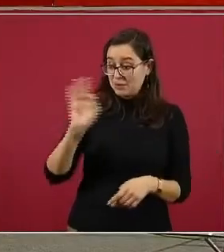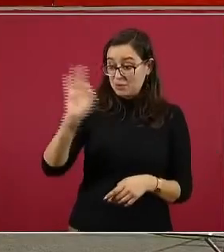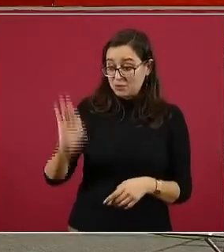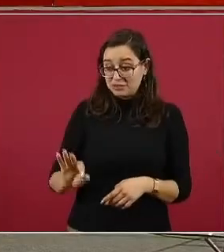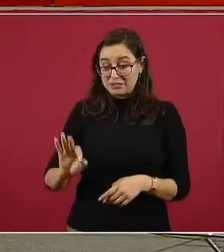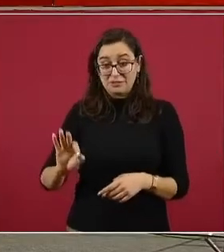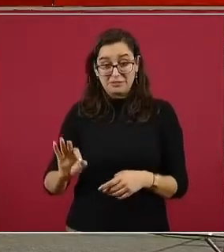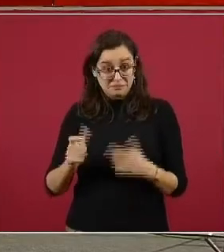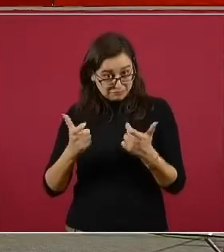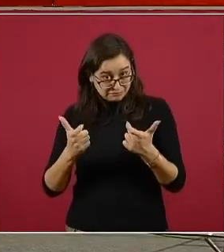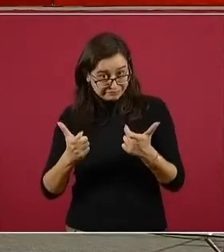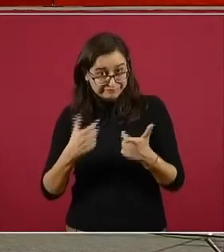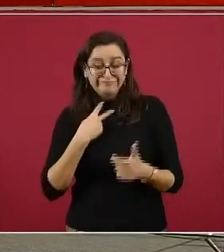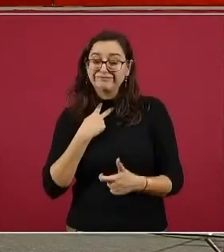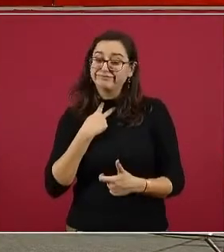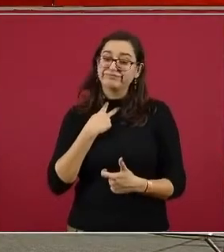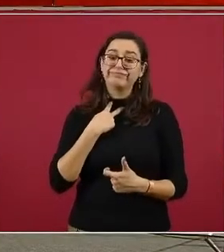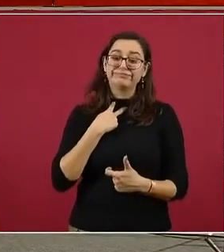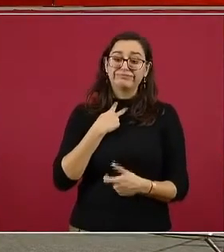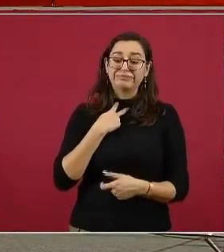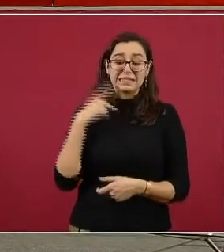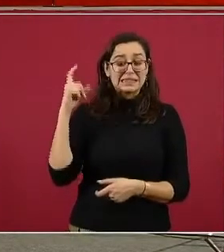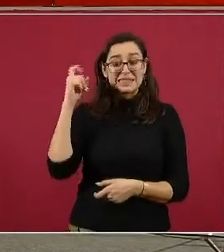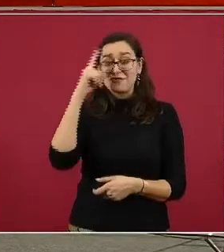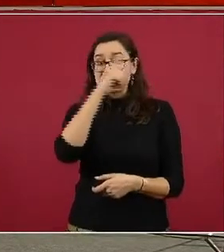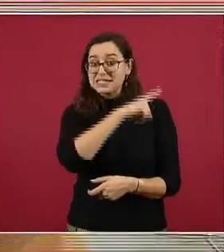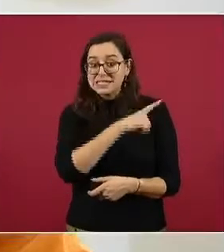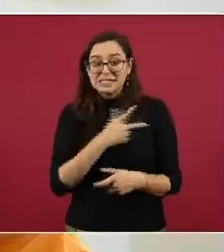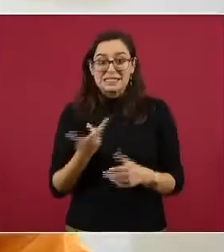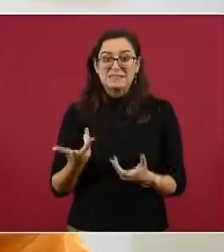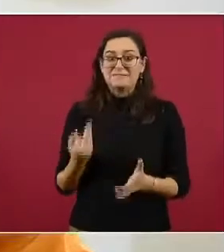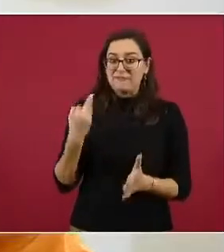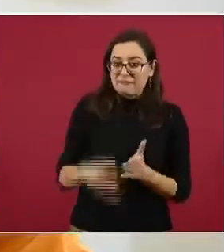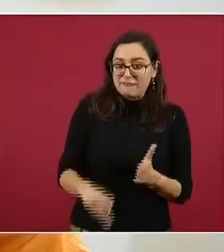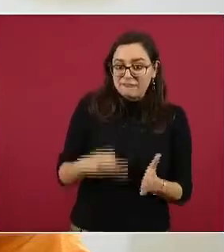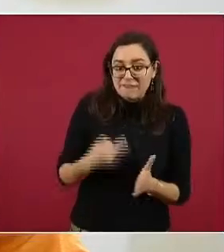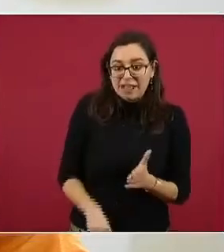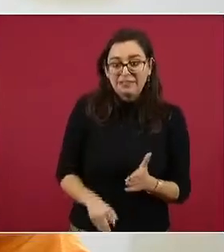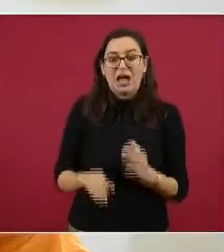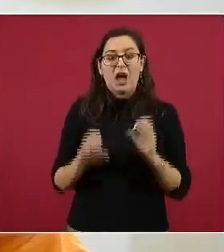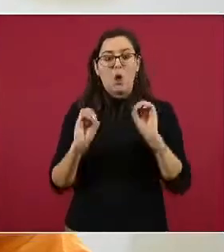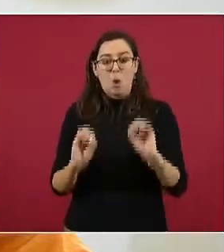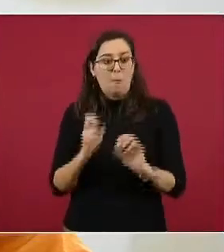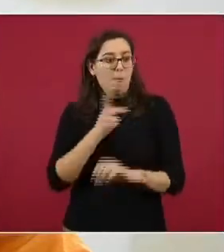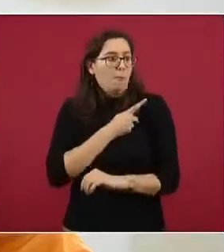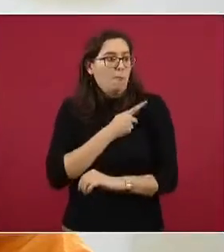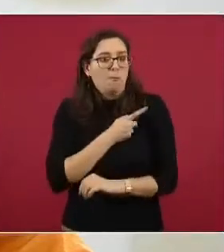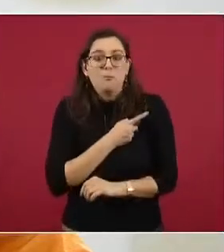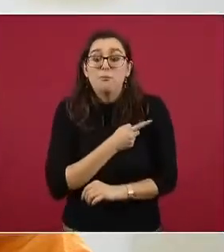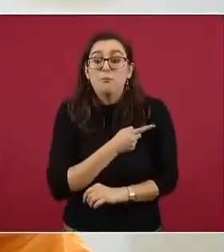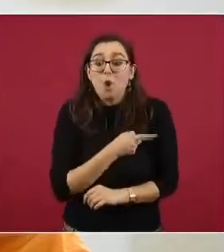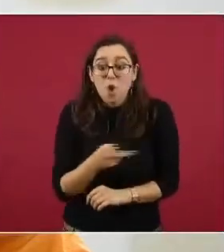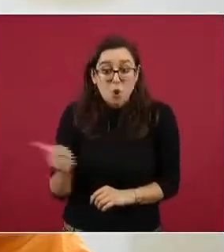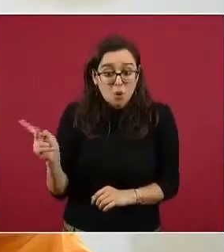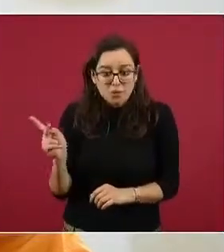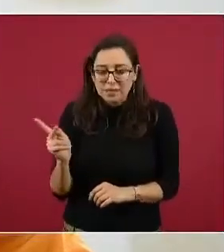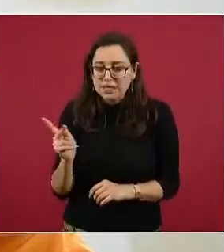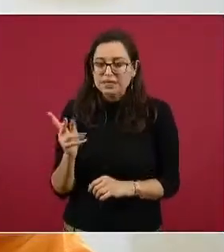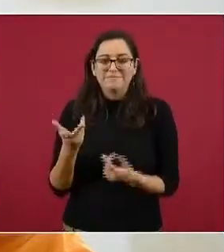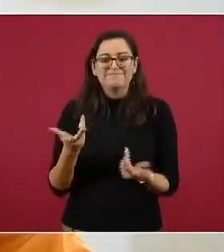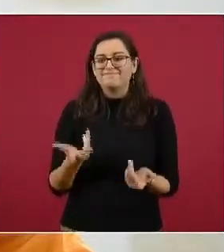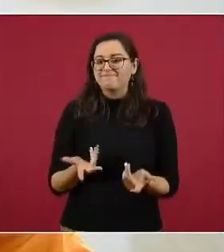condiciones difíciles de vida, tiene carencias sociales o tiene una condición de pobreza que limita sus